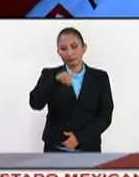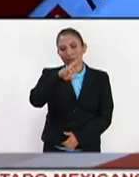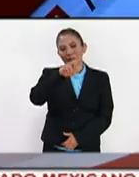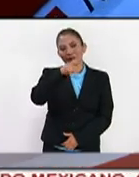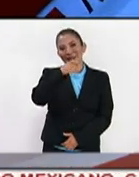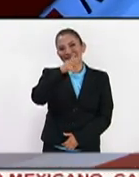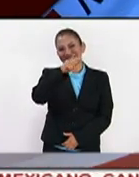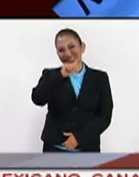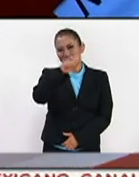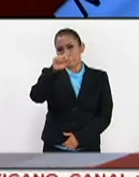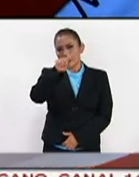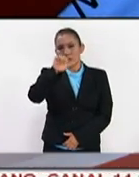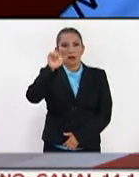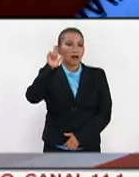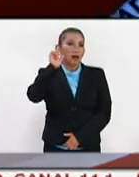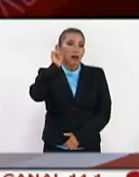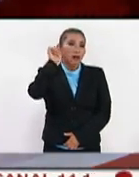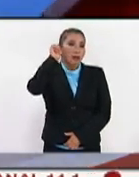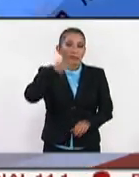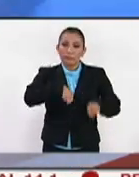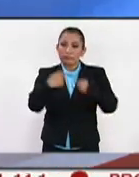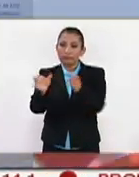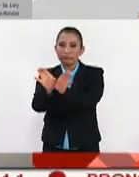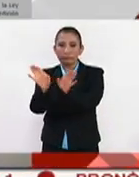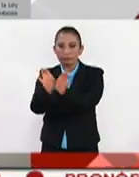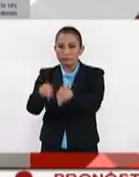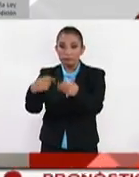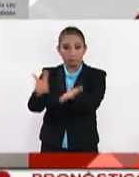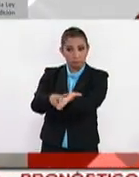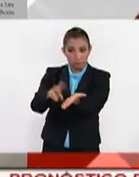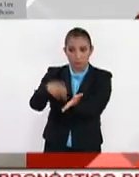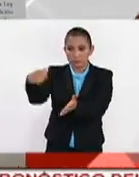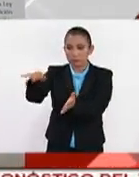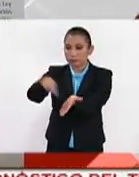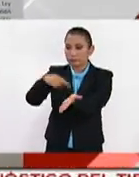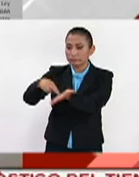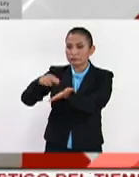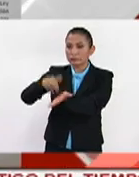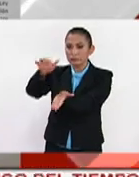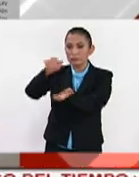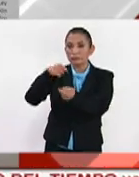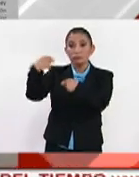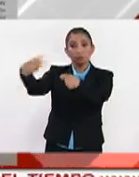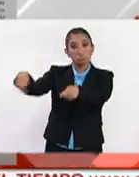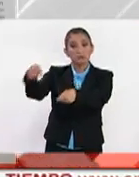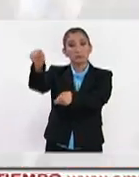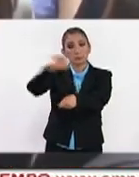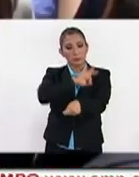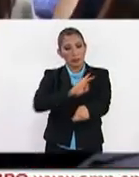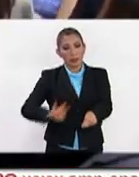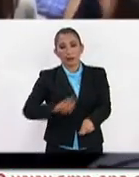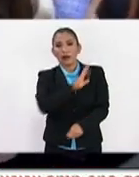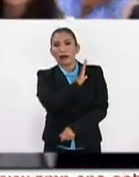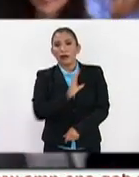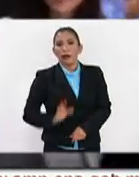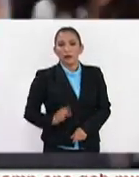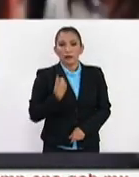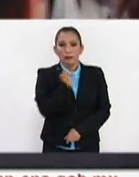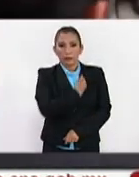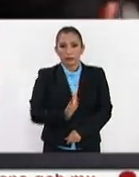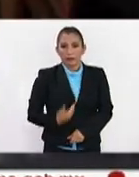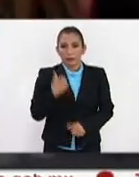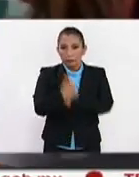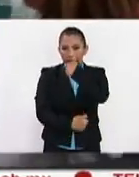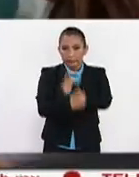Margarita Zavala recibió ayer la constancia que avala la recolección de firmas ciudadanas para poder postularse como candidata